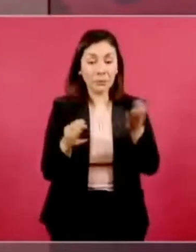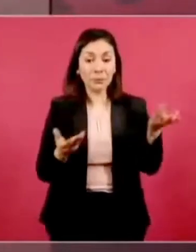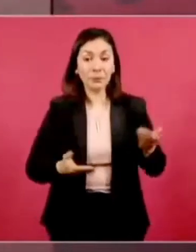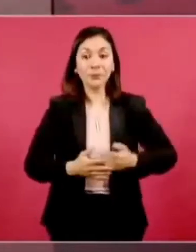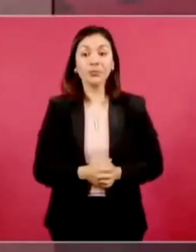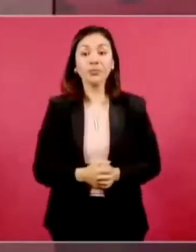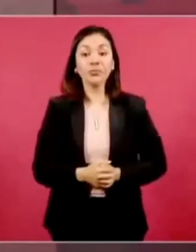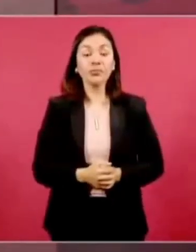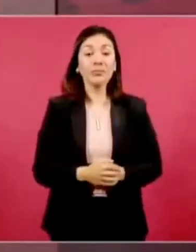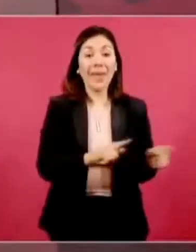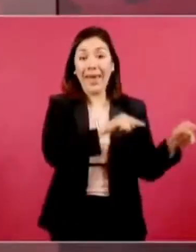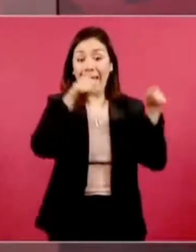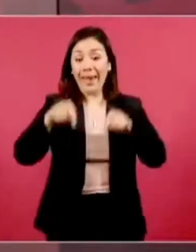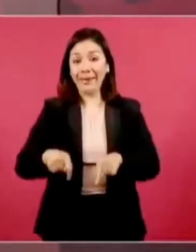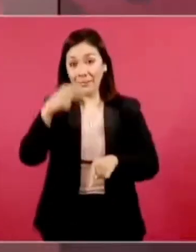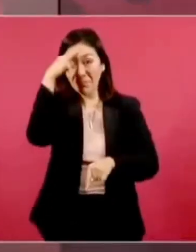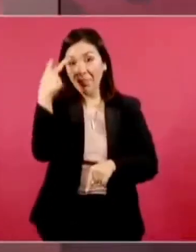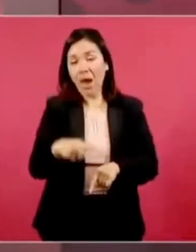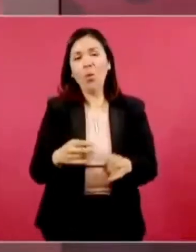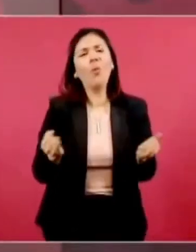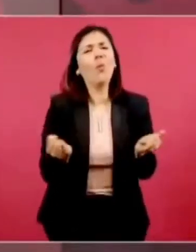Y aquí lo mismo.